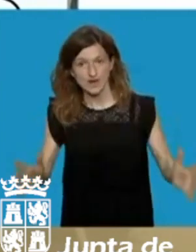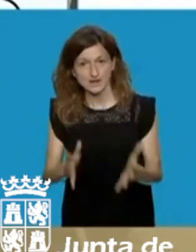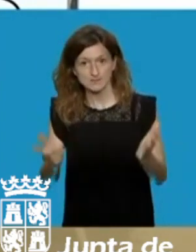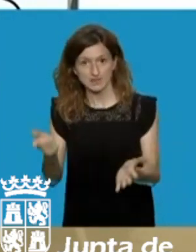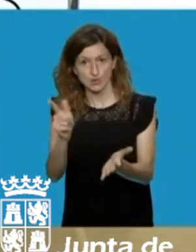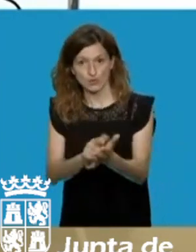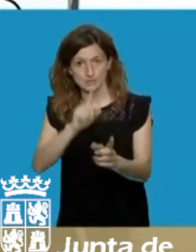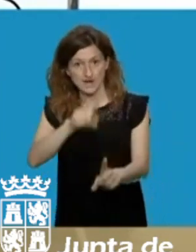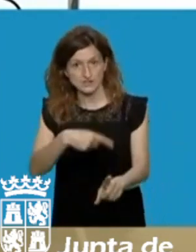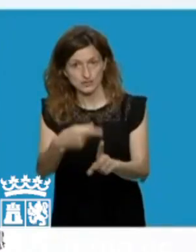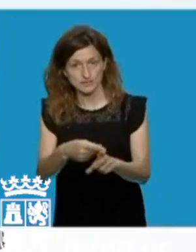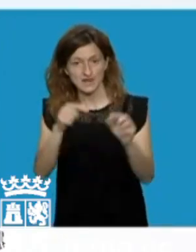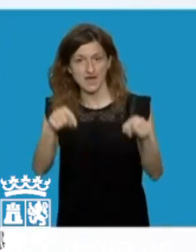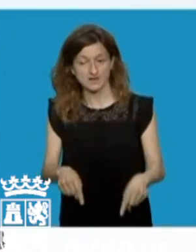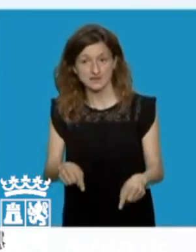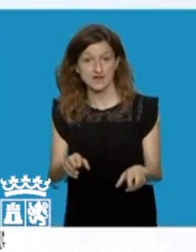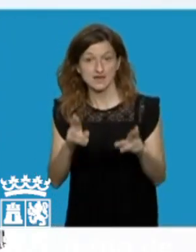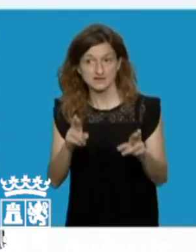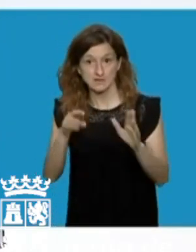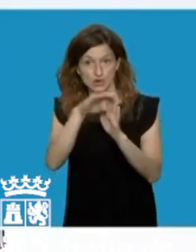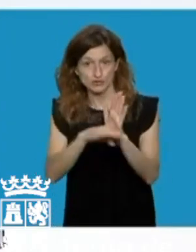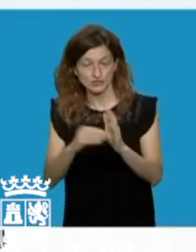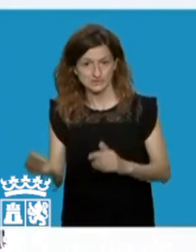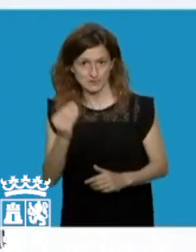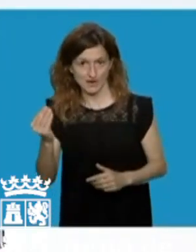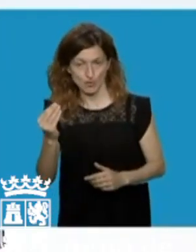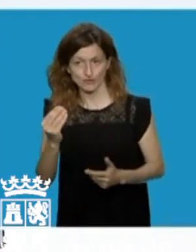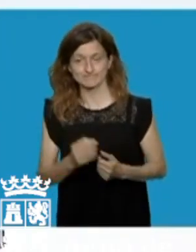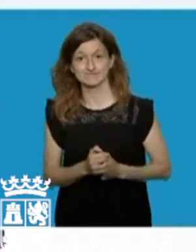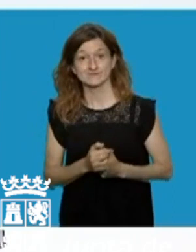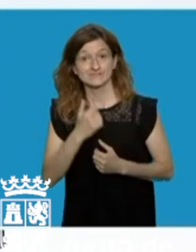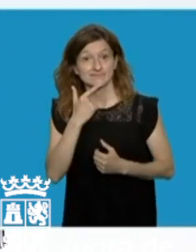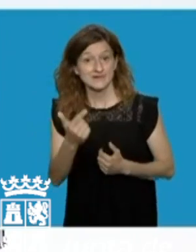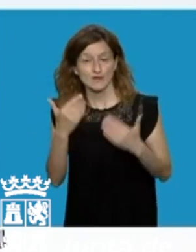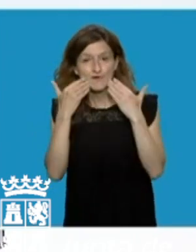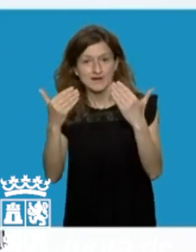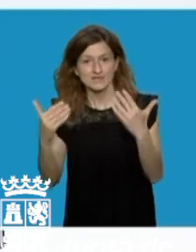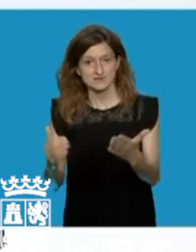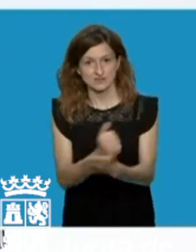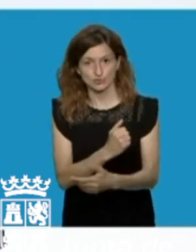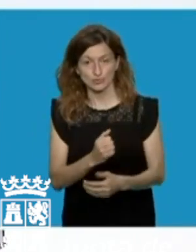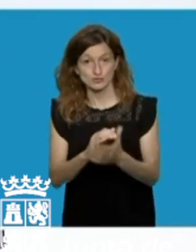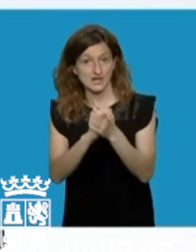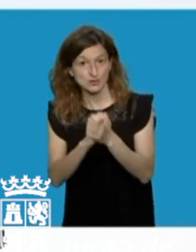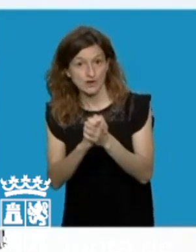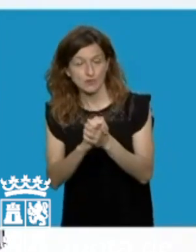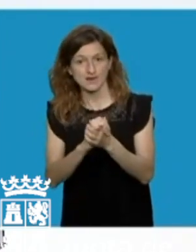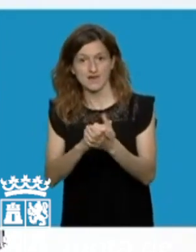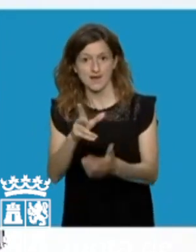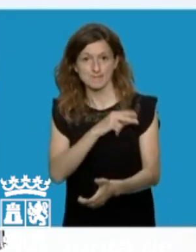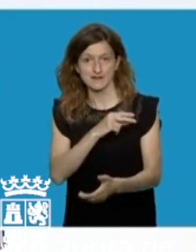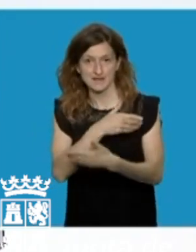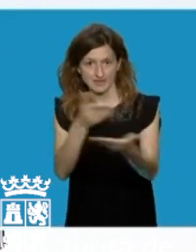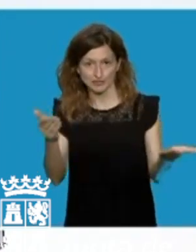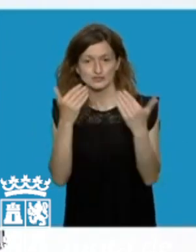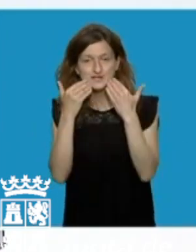nuevo el año que viene, esperamos que en unas mejores condiciones. Así que muchísimas gracias a todos, enhorabuena y felicidades a los premiados. Muchas